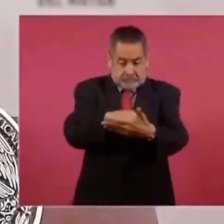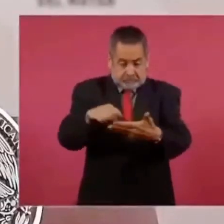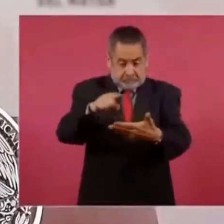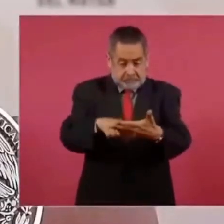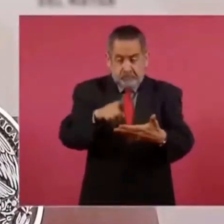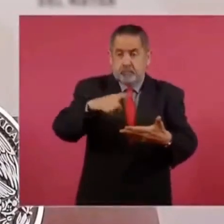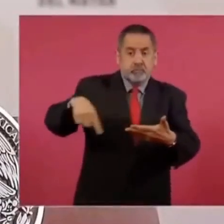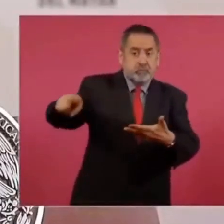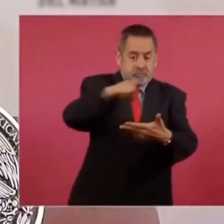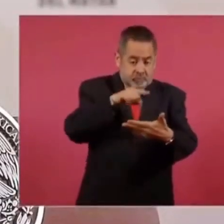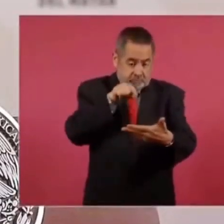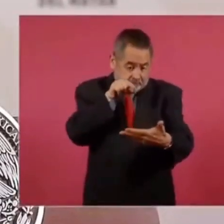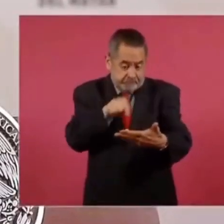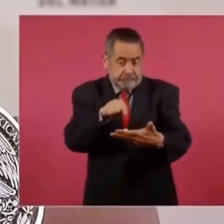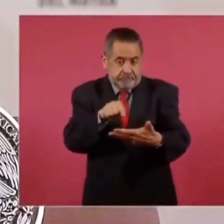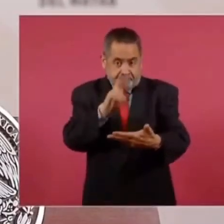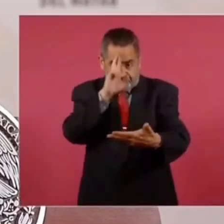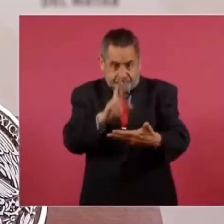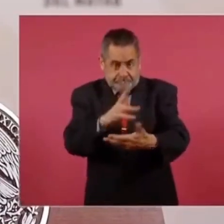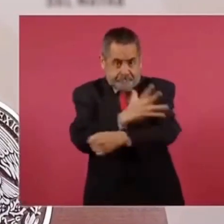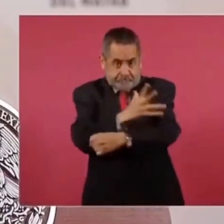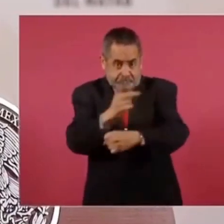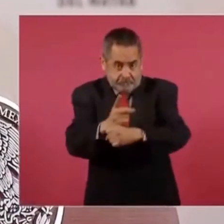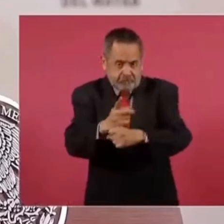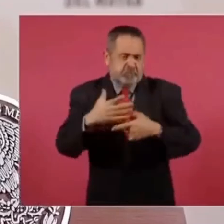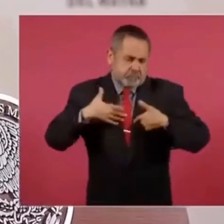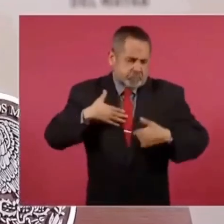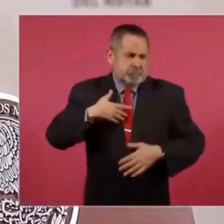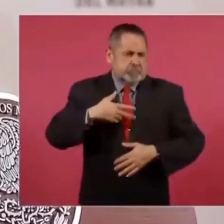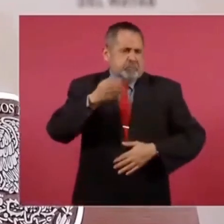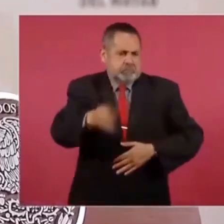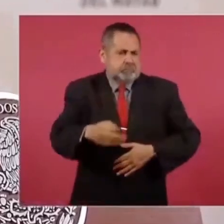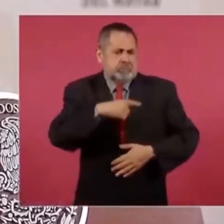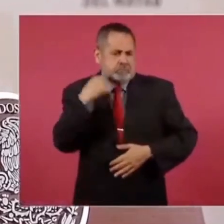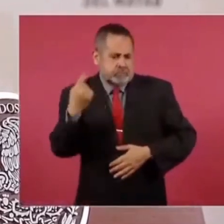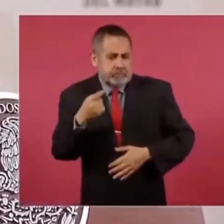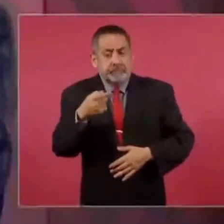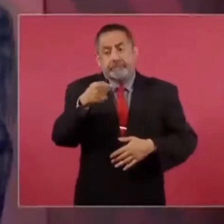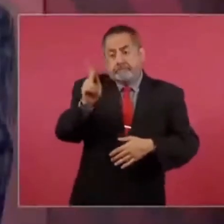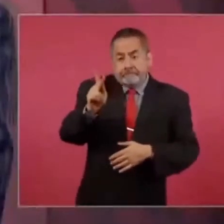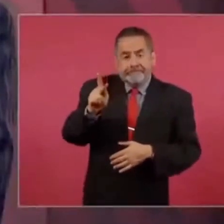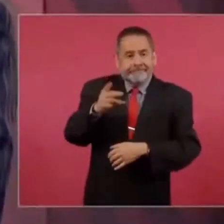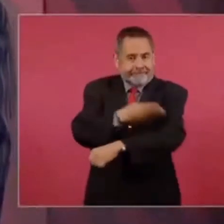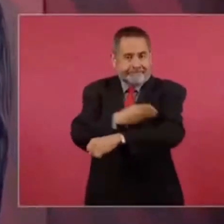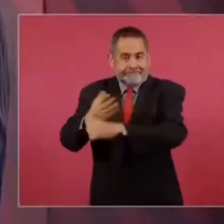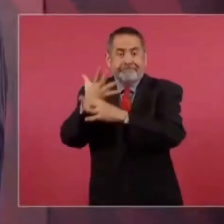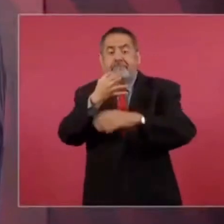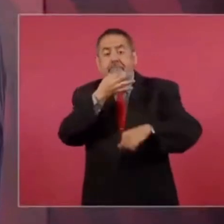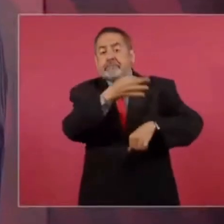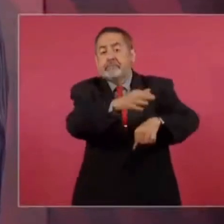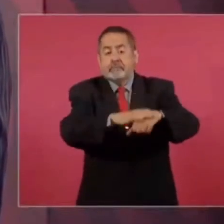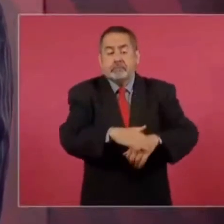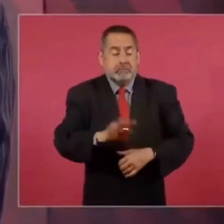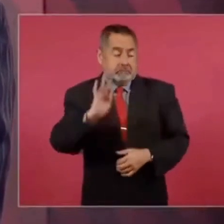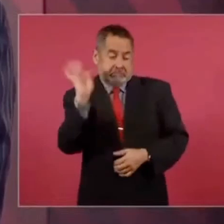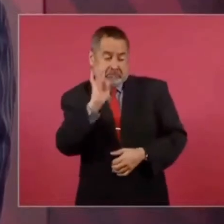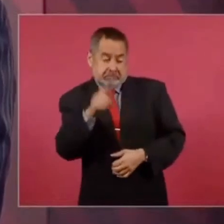popular, pero también advirtió, lo cito, que si el general